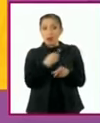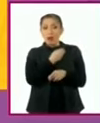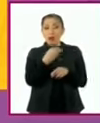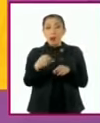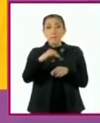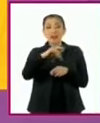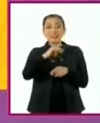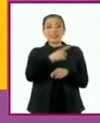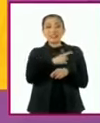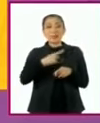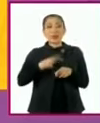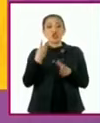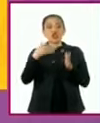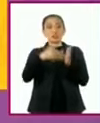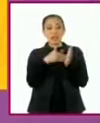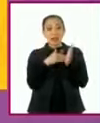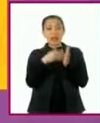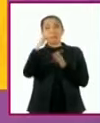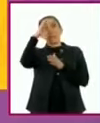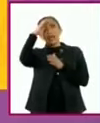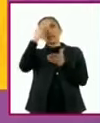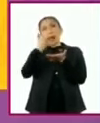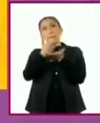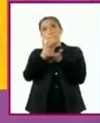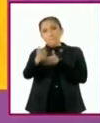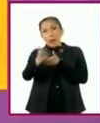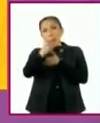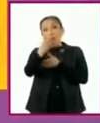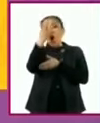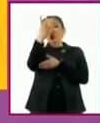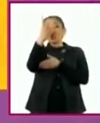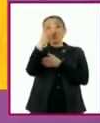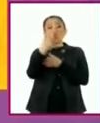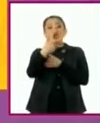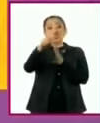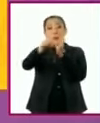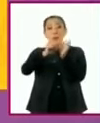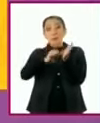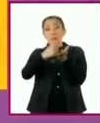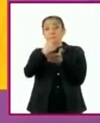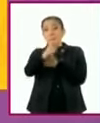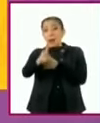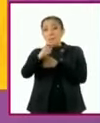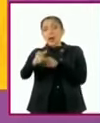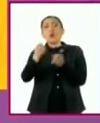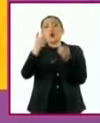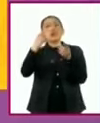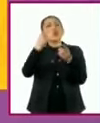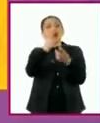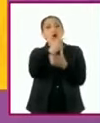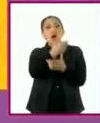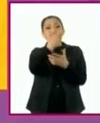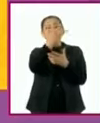Martín tiene una deuda de 2000 pesos y piensa liquidarla en 8 pagos. ¿De cuánto será cada pago?